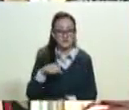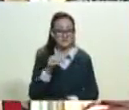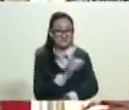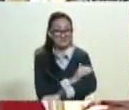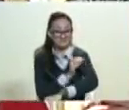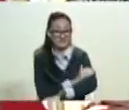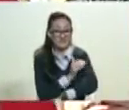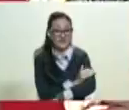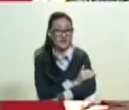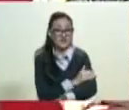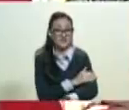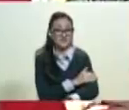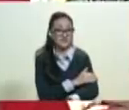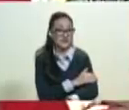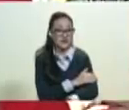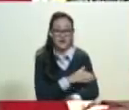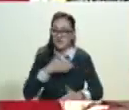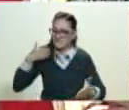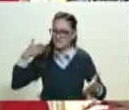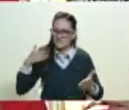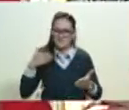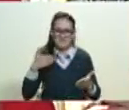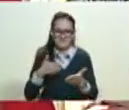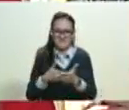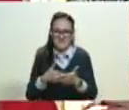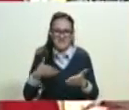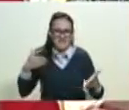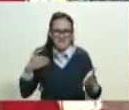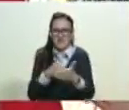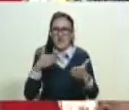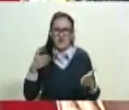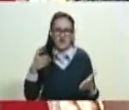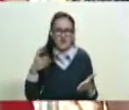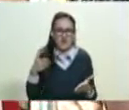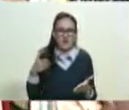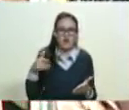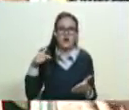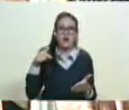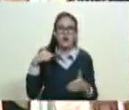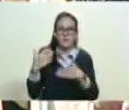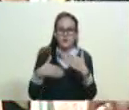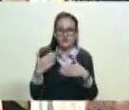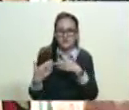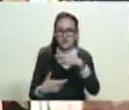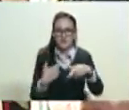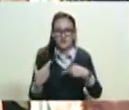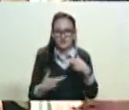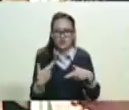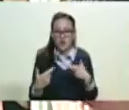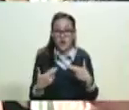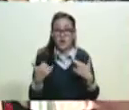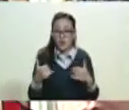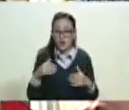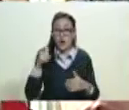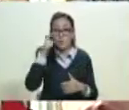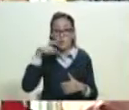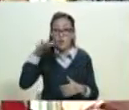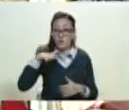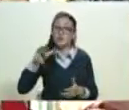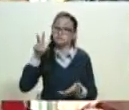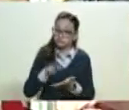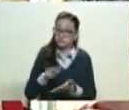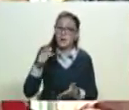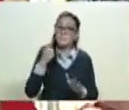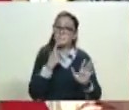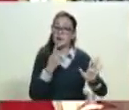derecha contrarrevolucionaria, fascista, que hoy pretende derrocar al proceso revolucionario que se dio el pueblo de Venezuela